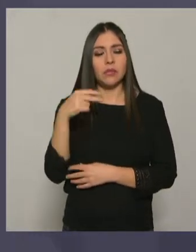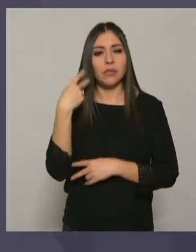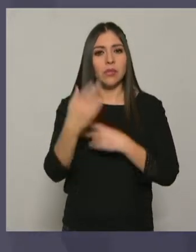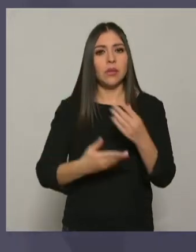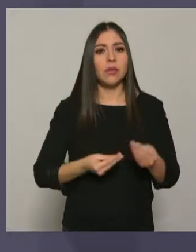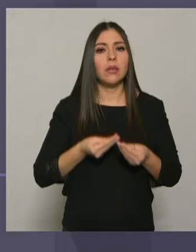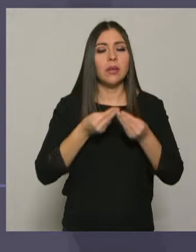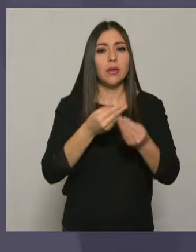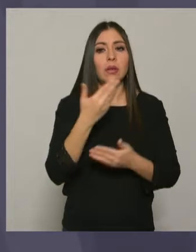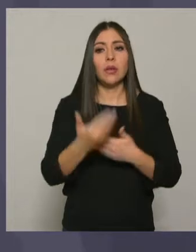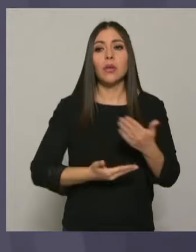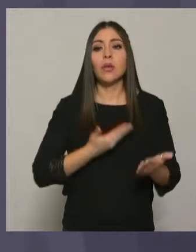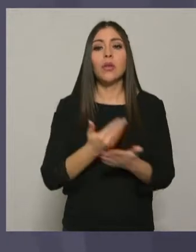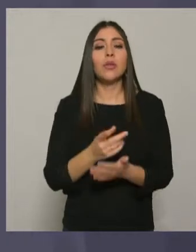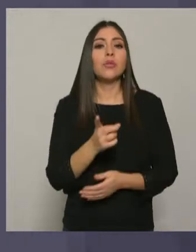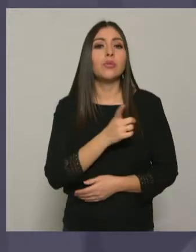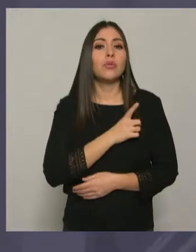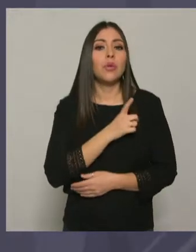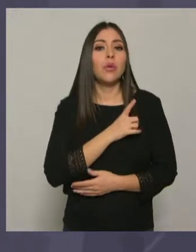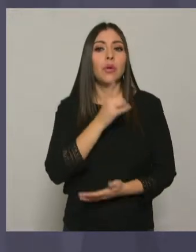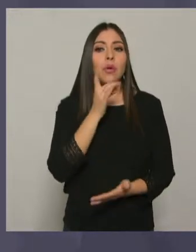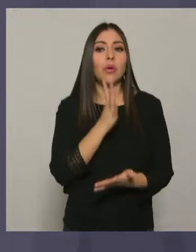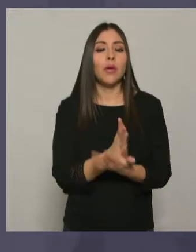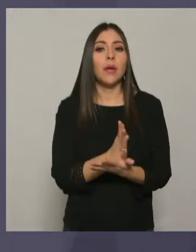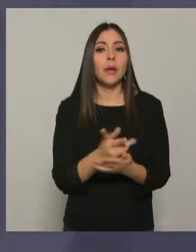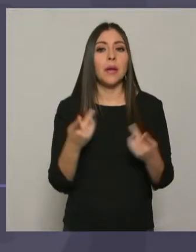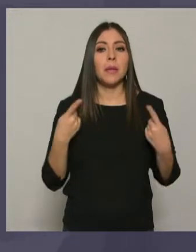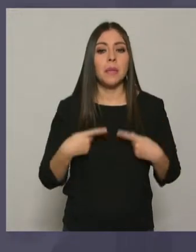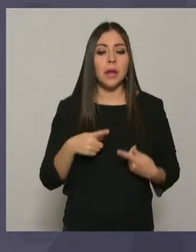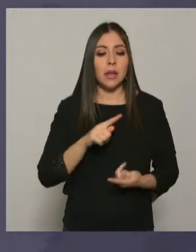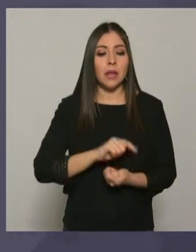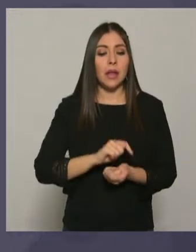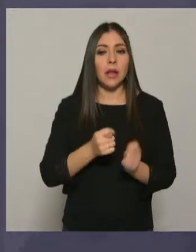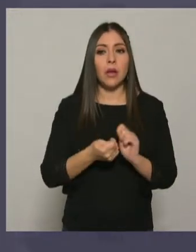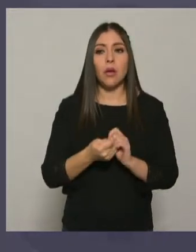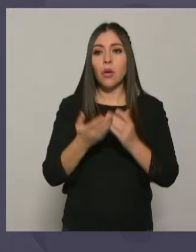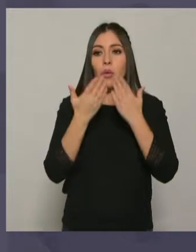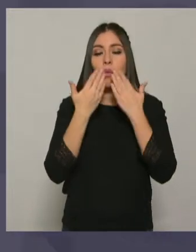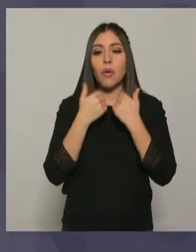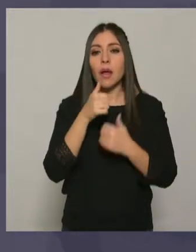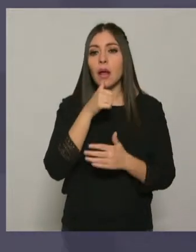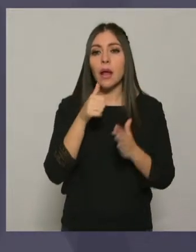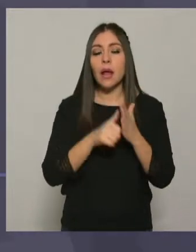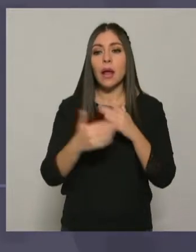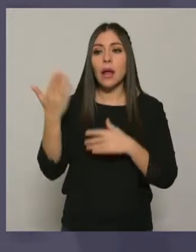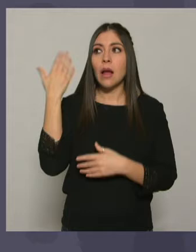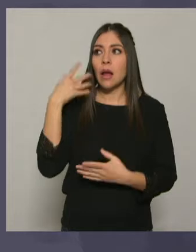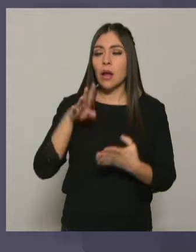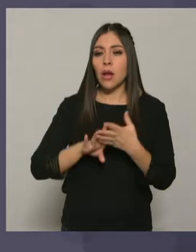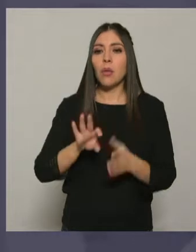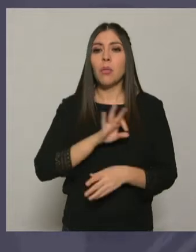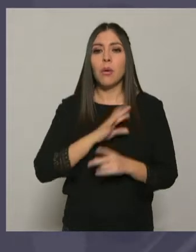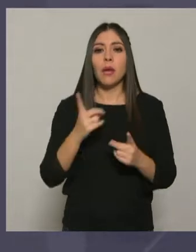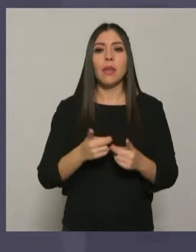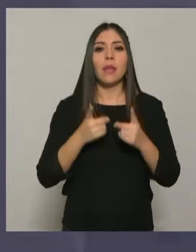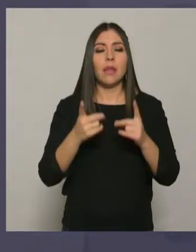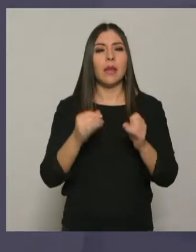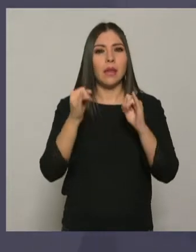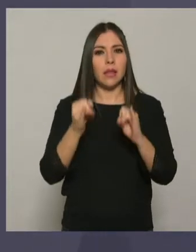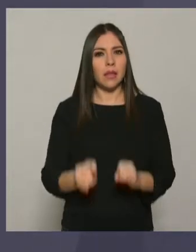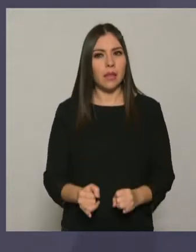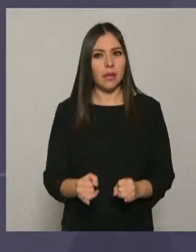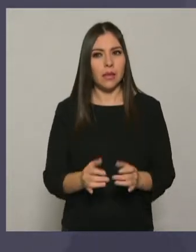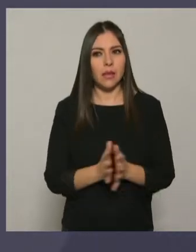que solamente aquellas personas trans que no tuvieran carta de antecedentes penales pudieran tener acceso a la identidad. O